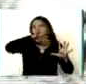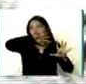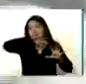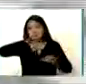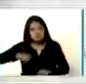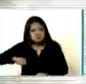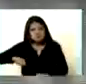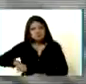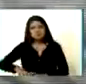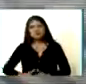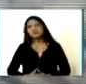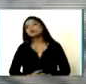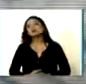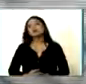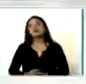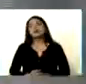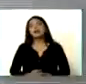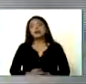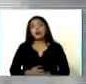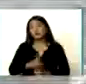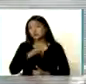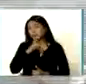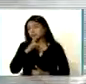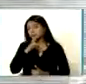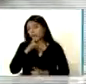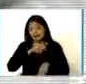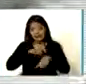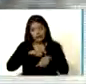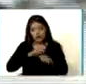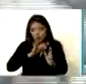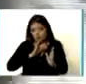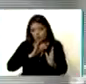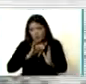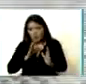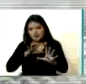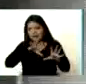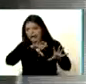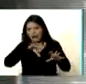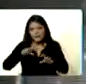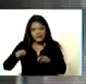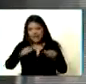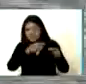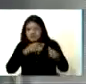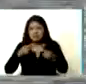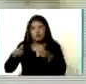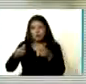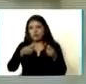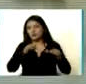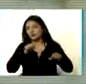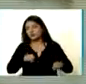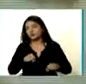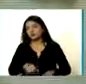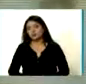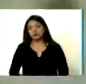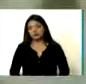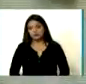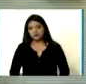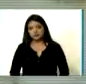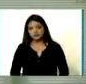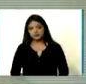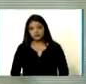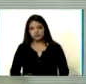neoliberalismo, la fase más salvaje del capitalismo. But our friends